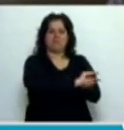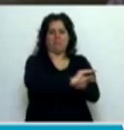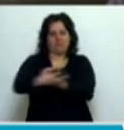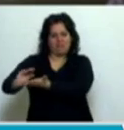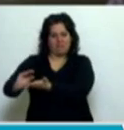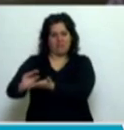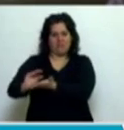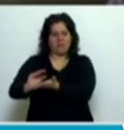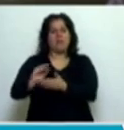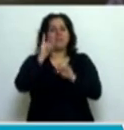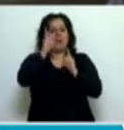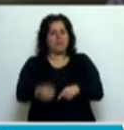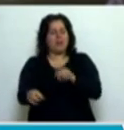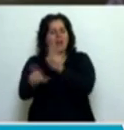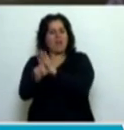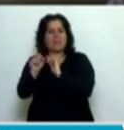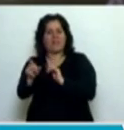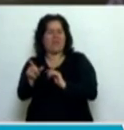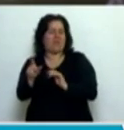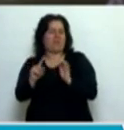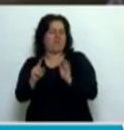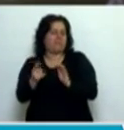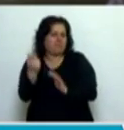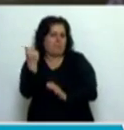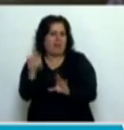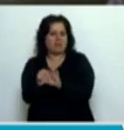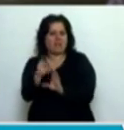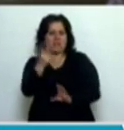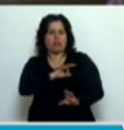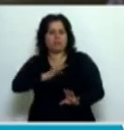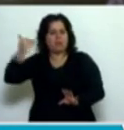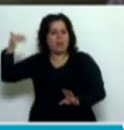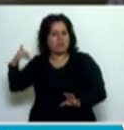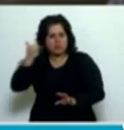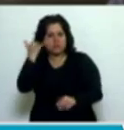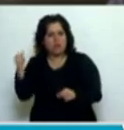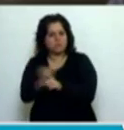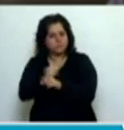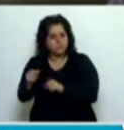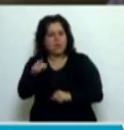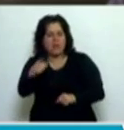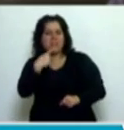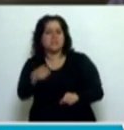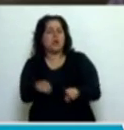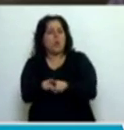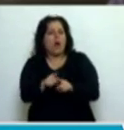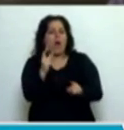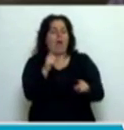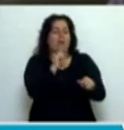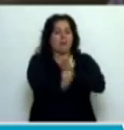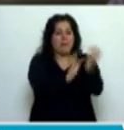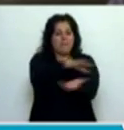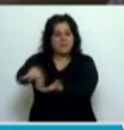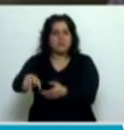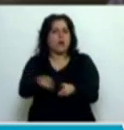en su reforma que se hizo hace dos años atrás, y con la participación de ese directorio, se obligaba a esas empresas a tener una política